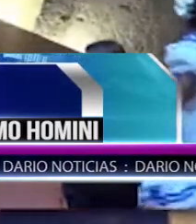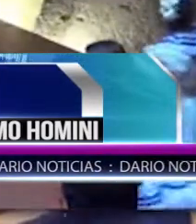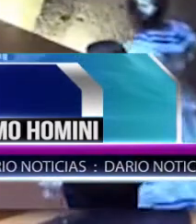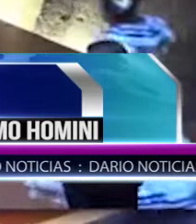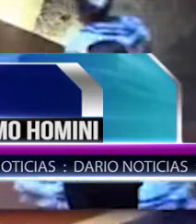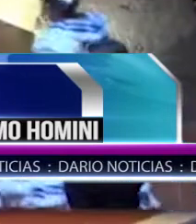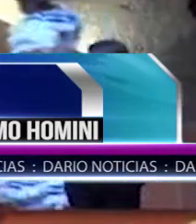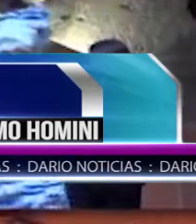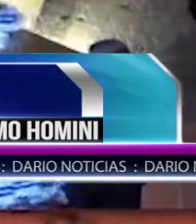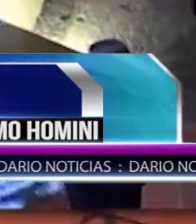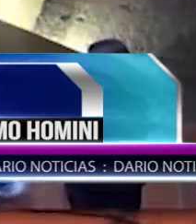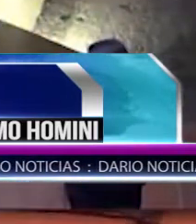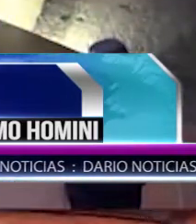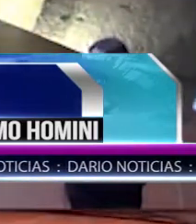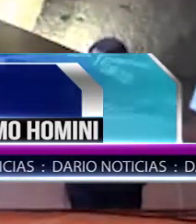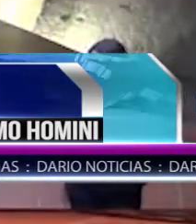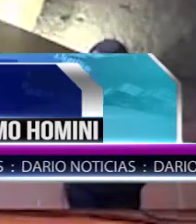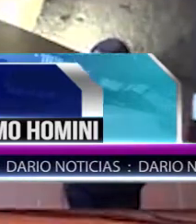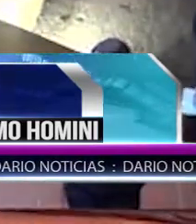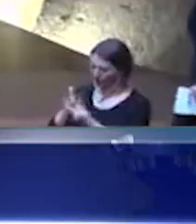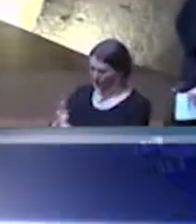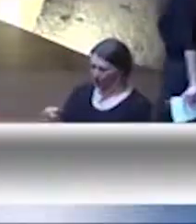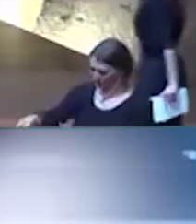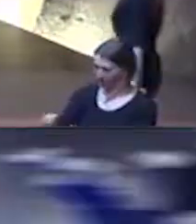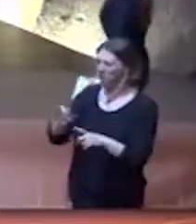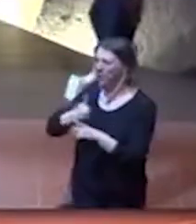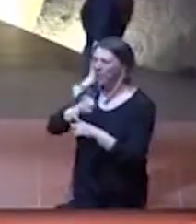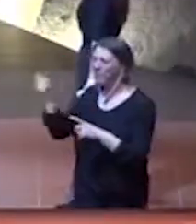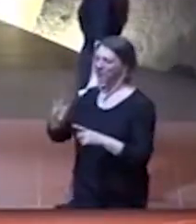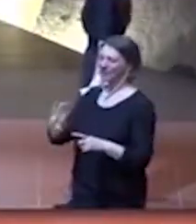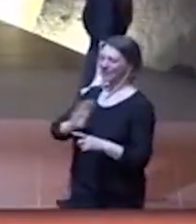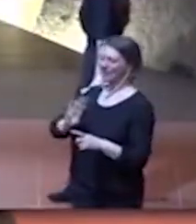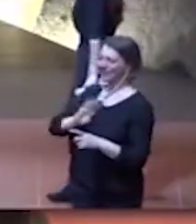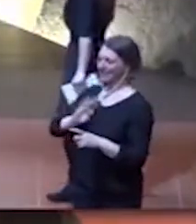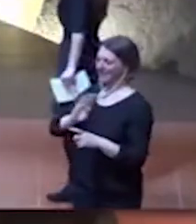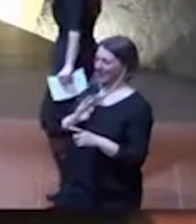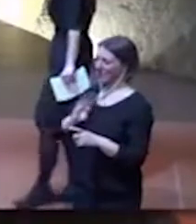A pana Lobsanga Senkeho, aby předal cenu paní Francisce Ramirezové.